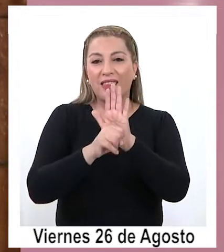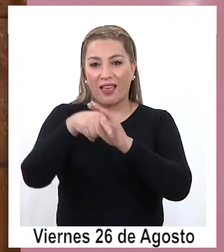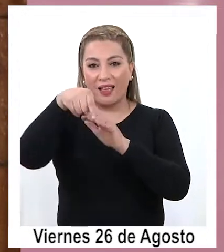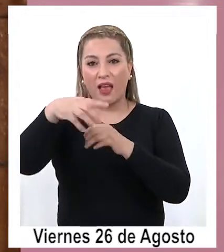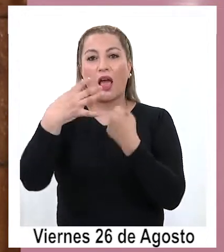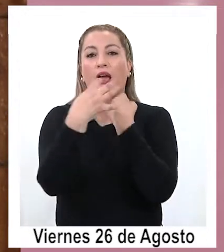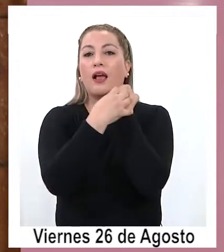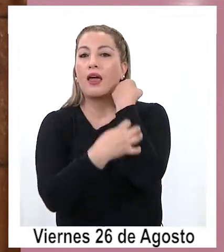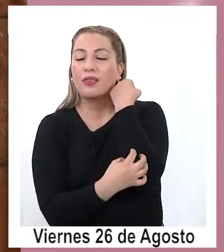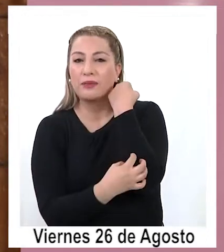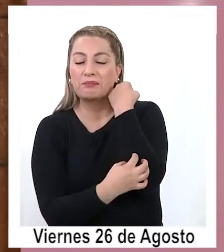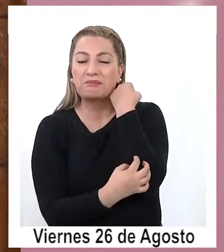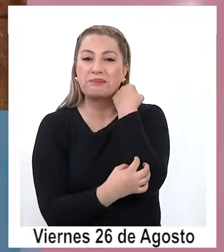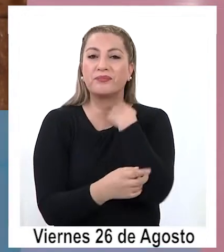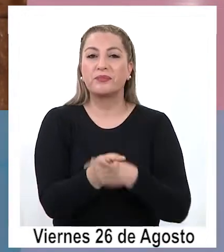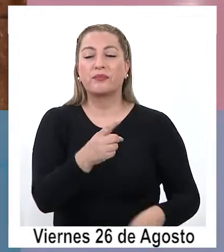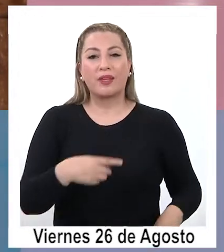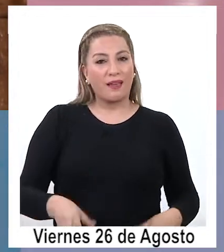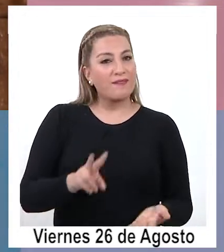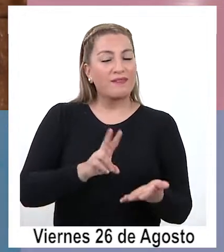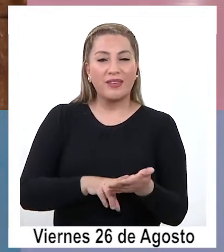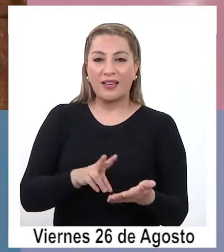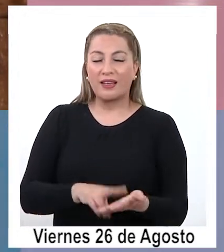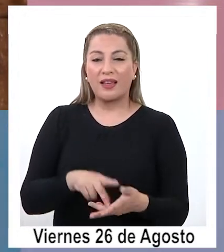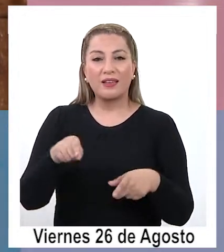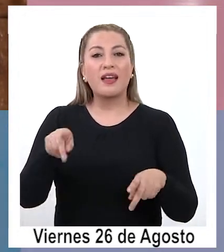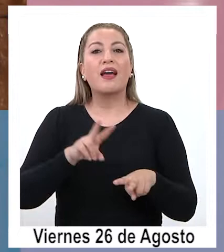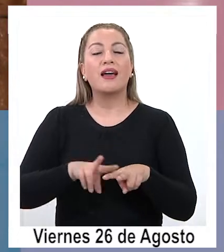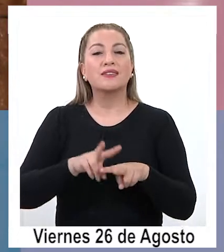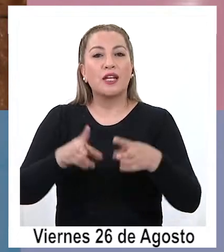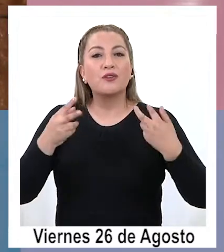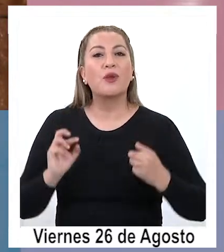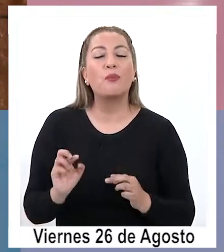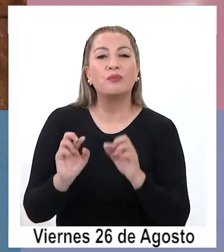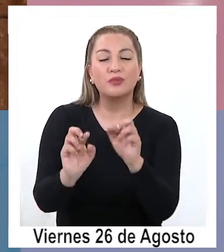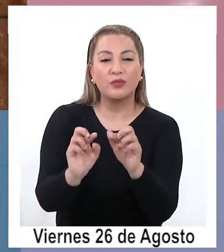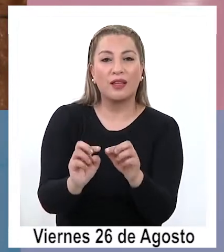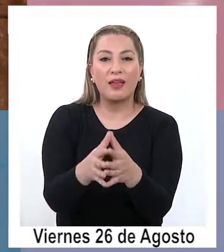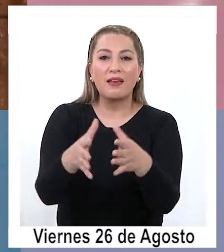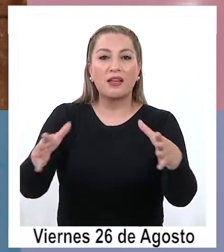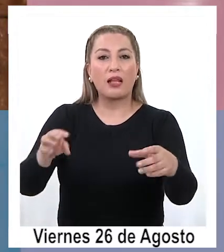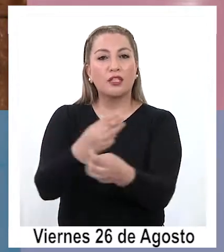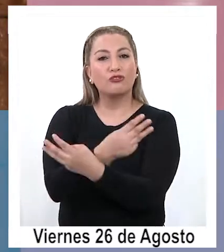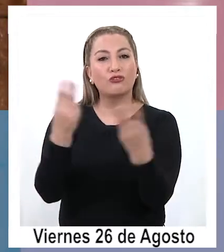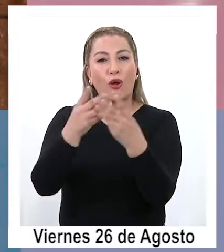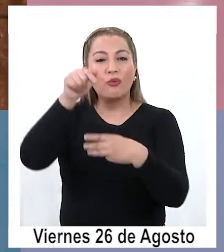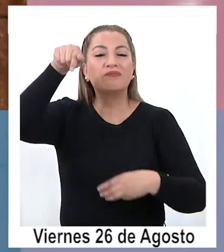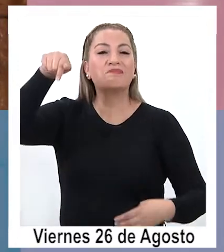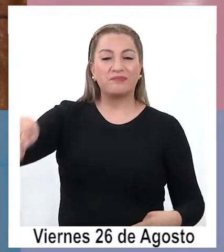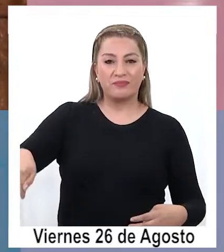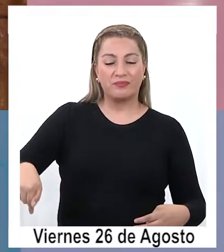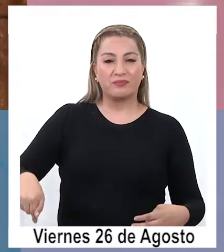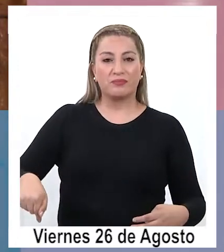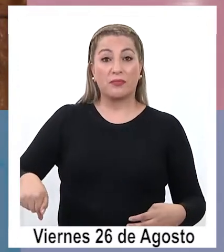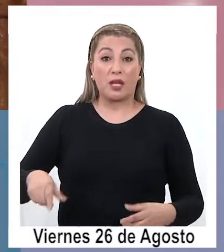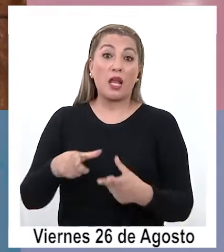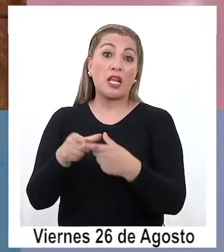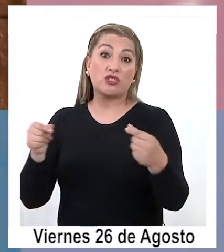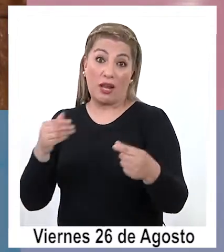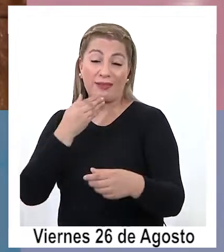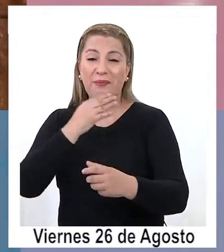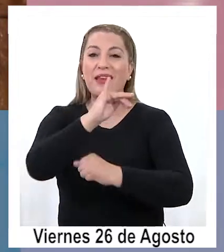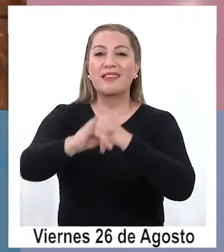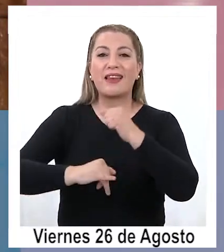pertenecen que puedan efectivamente brindar la posibilidad de ver grandes espectáculos, espectáculos de carácter nacional e